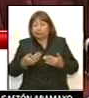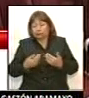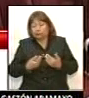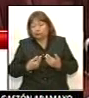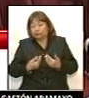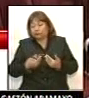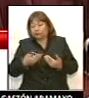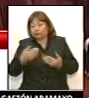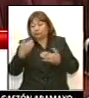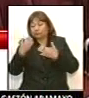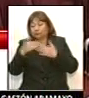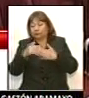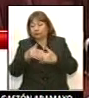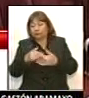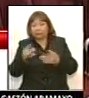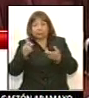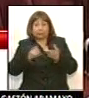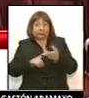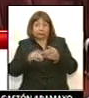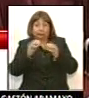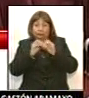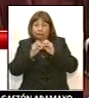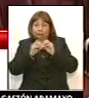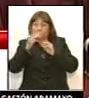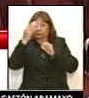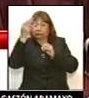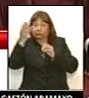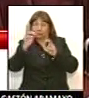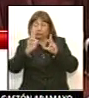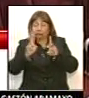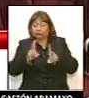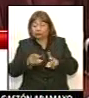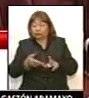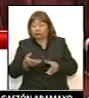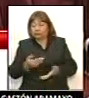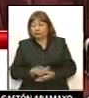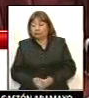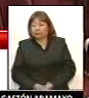es temporal, imagino, porque hasta que se resuelva un día el problema de Venezuela, esto